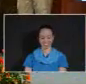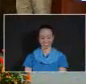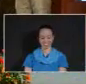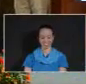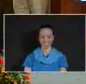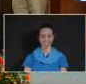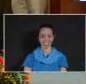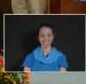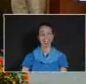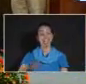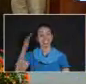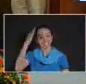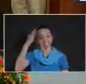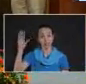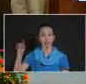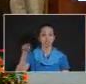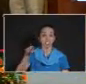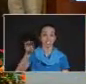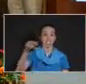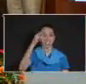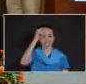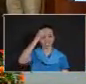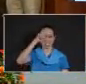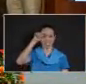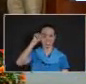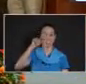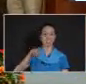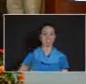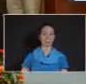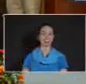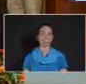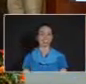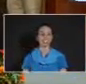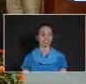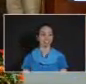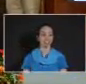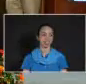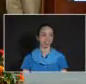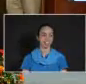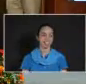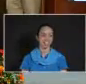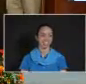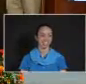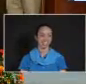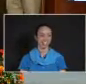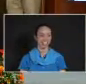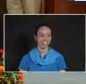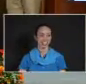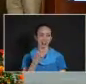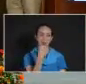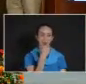¿Sabía usted que los hebreos, las mujeres no podían tocar el shofar? No, era prohibido.